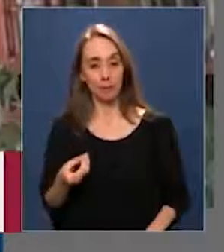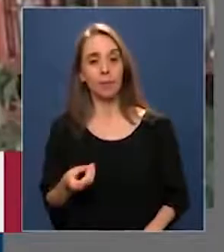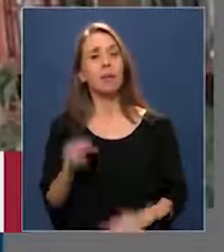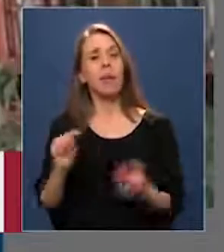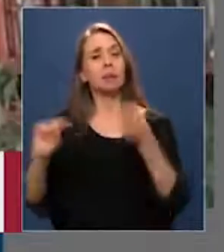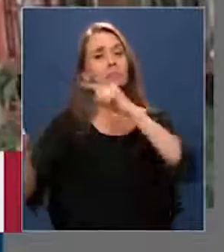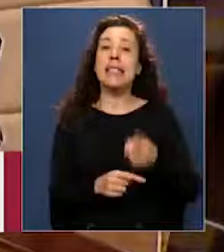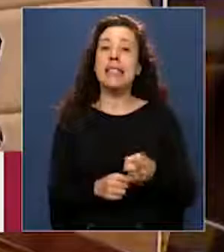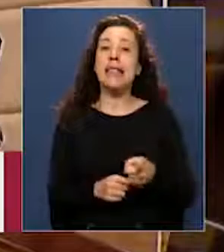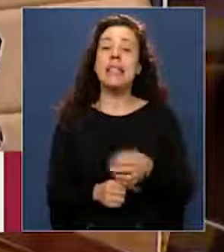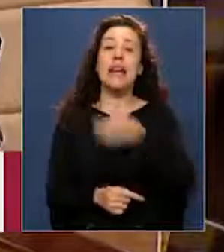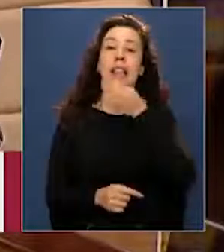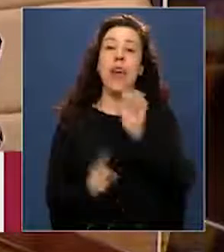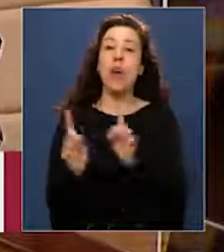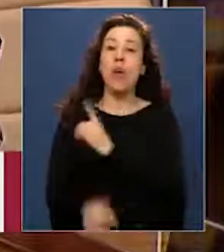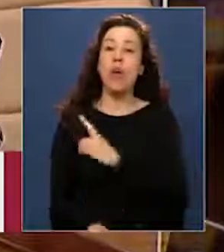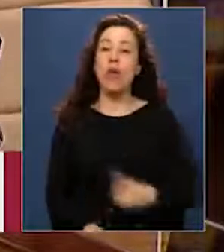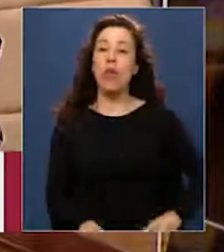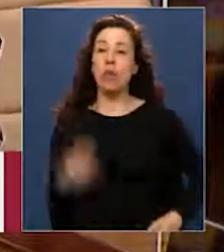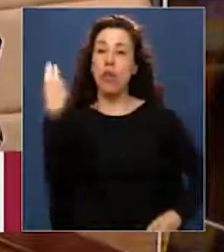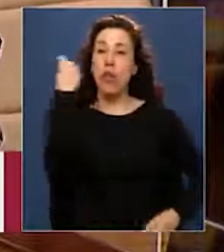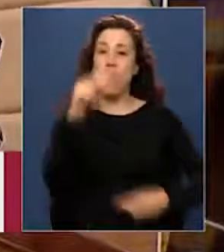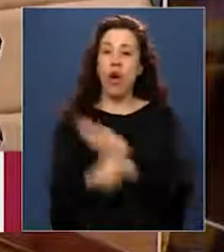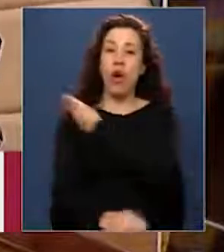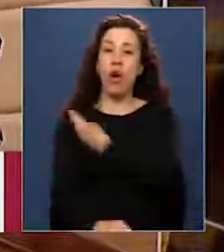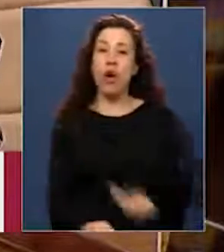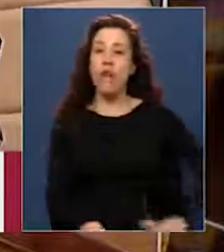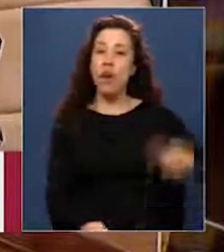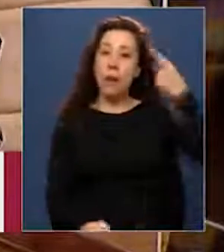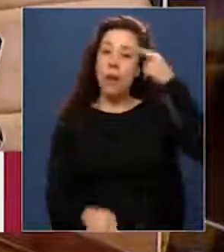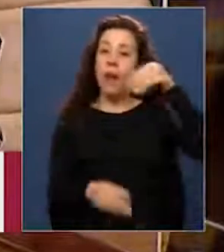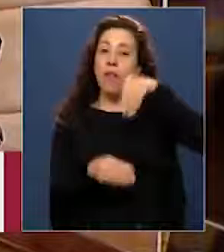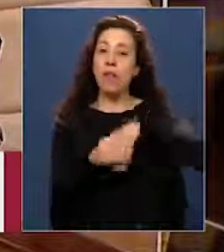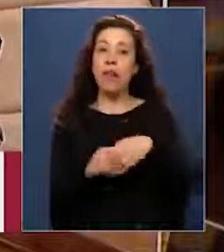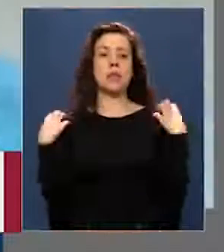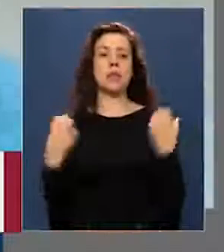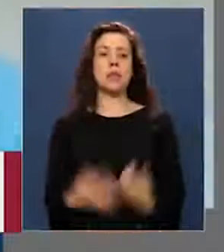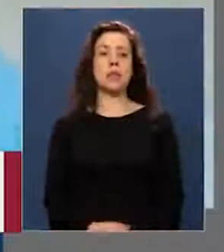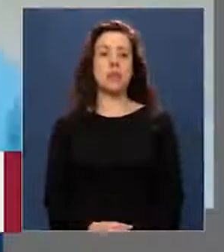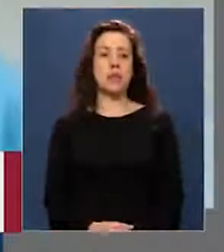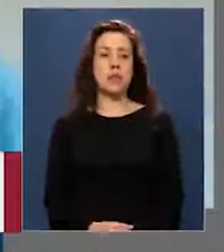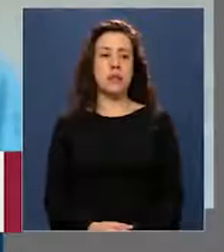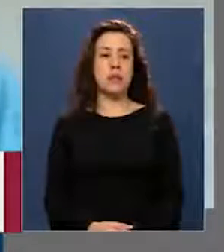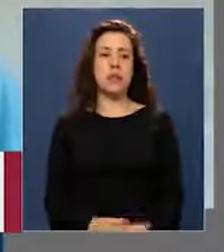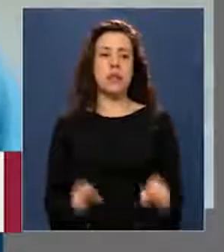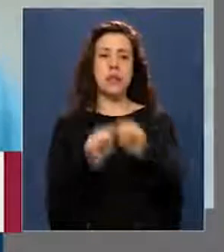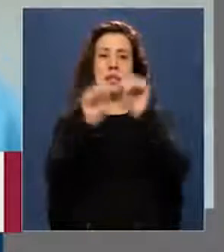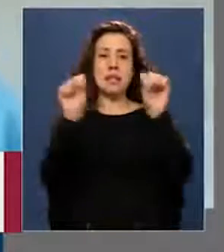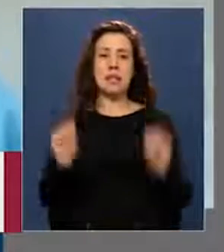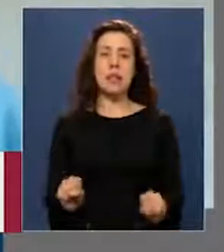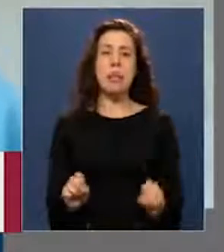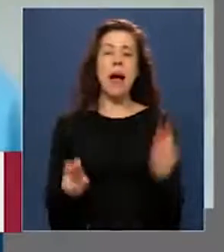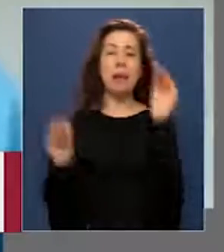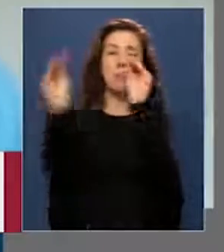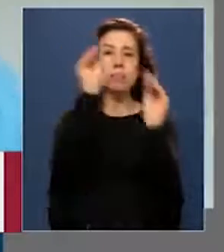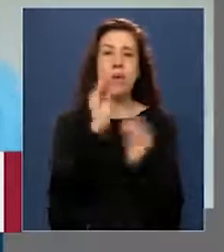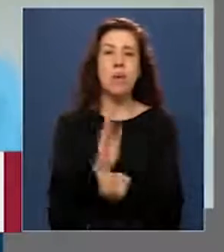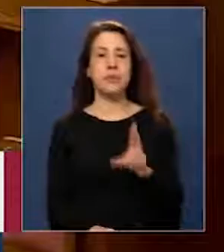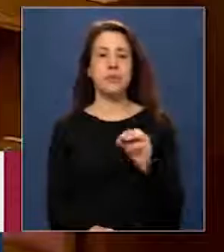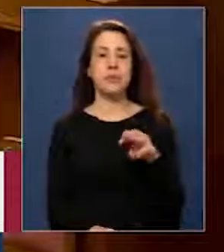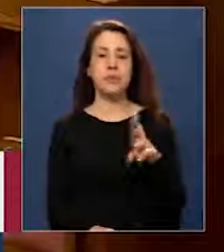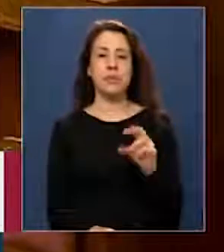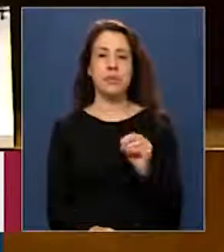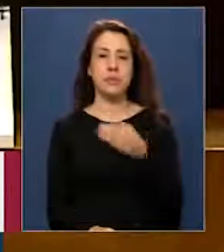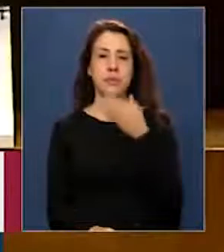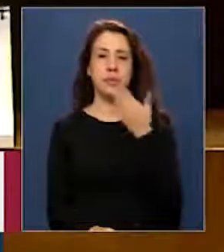del congreso nacional a no alcanzar el quórum constitucional requerido la propuesta fue rechazada y enviada a archivo el